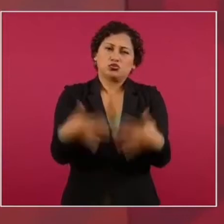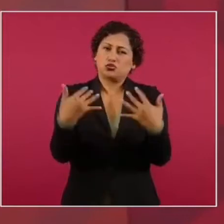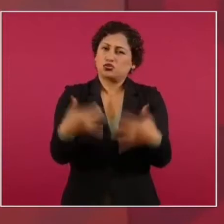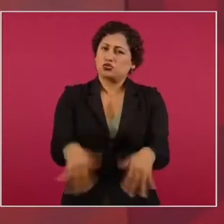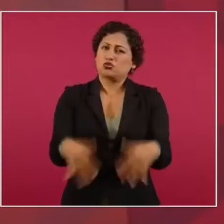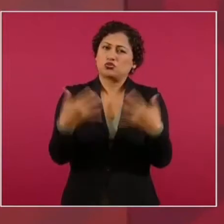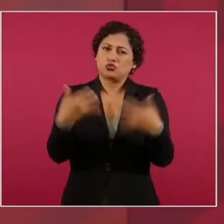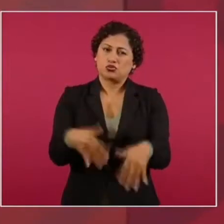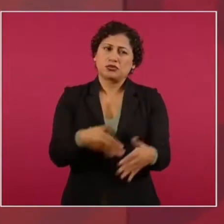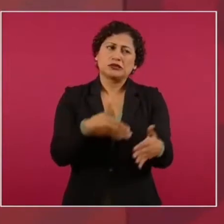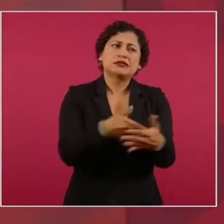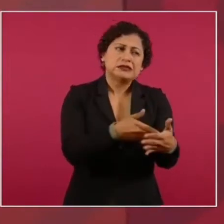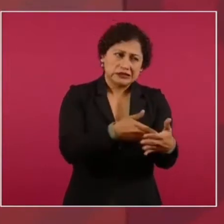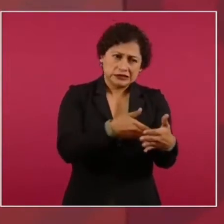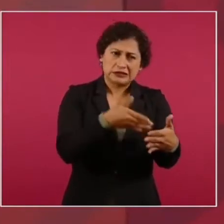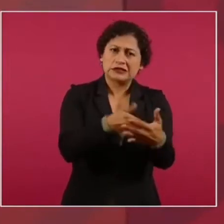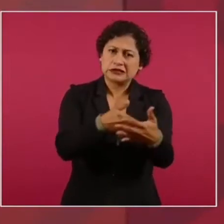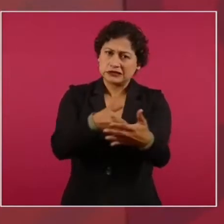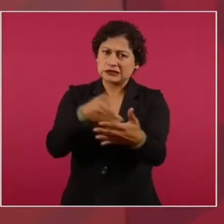liberar el mercado.